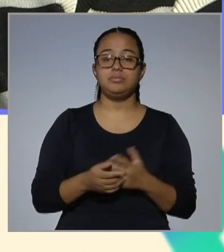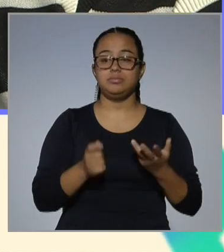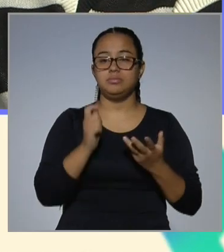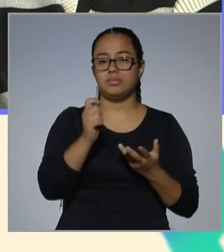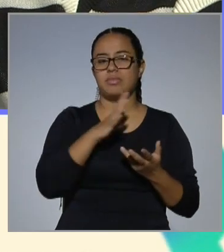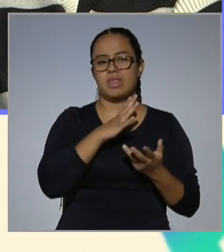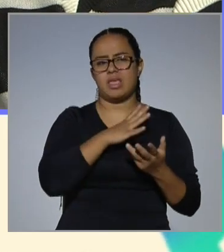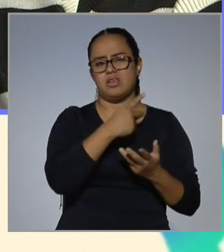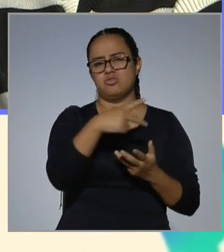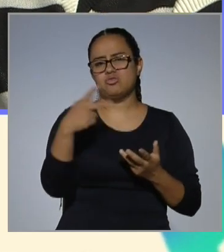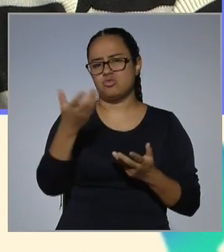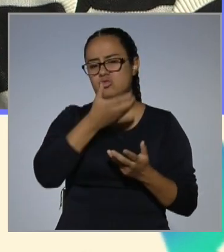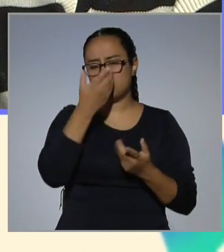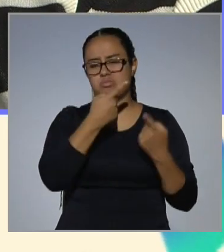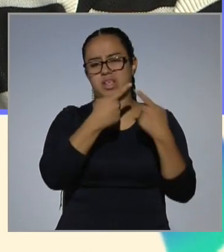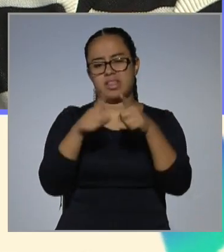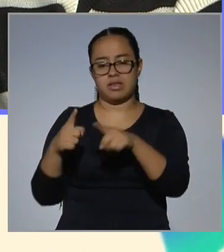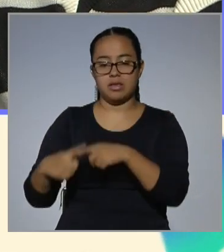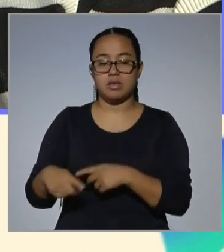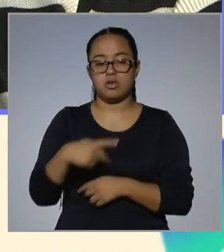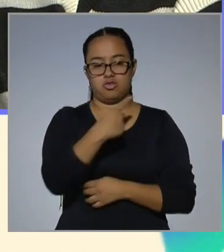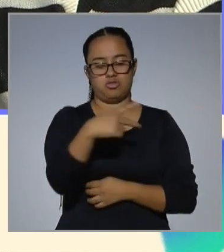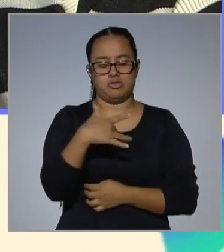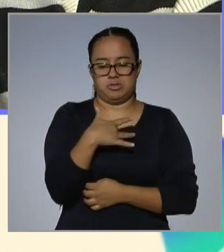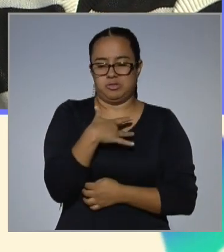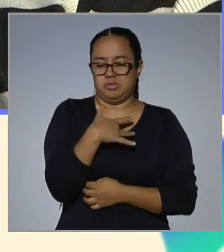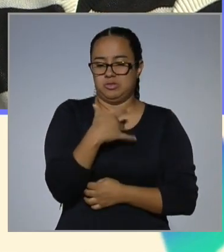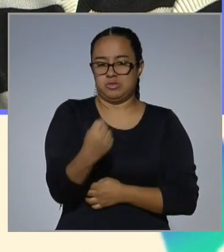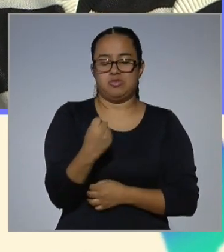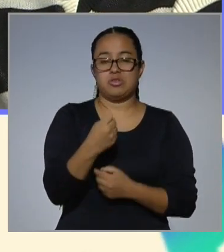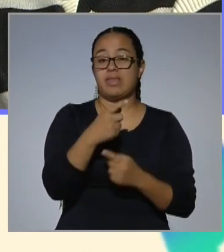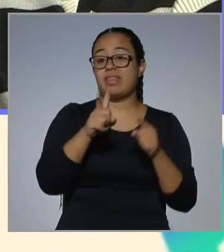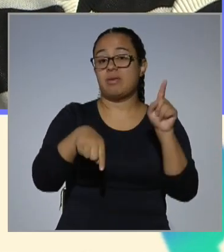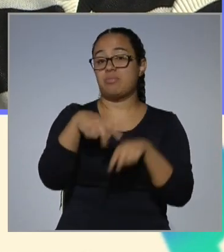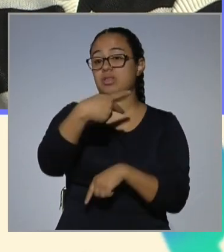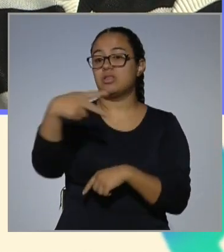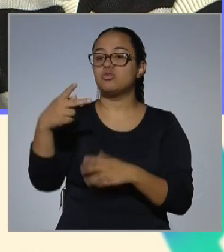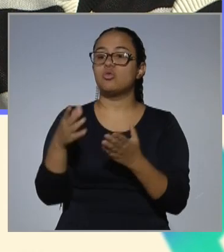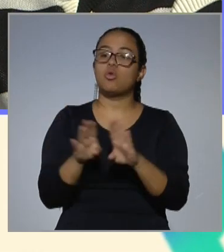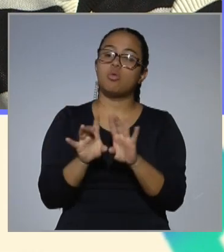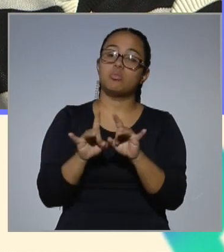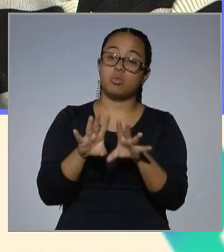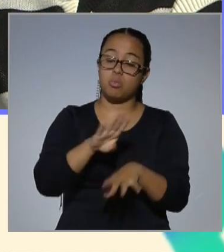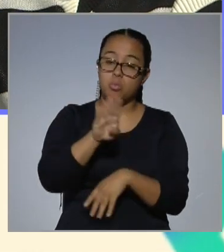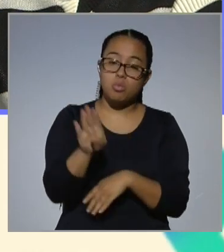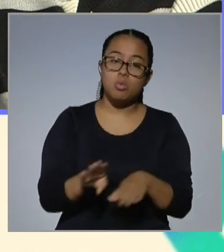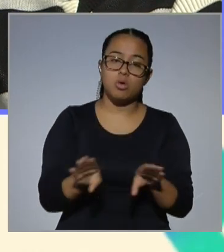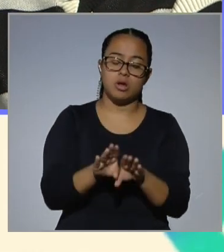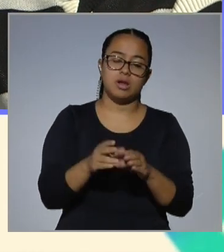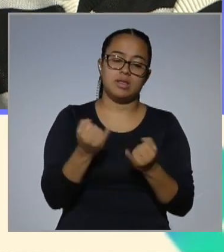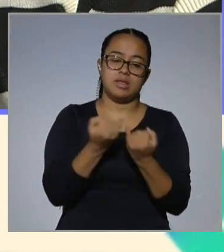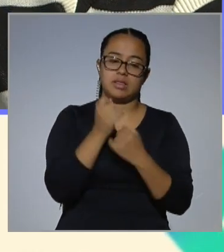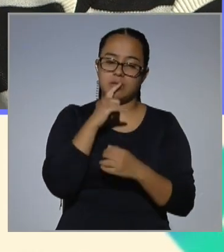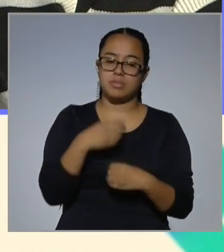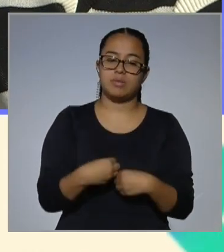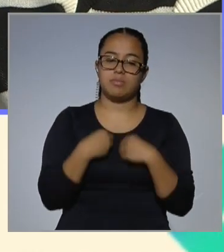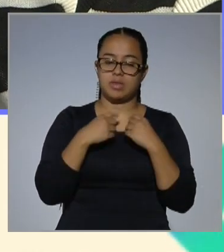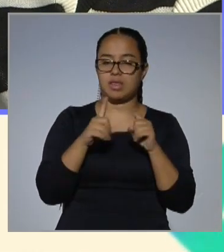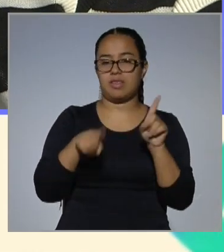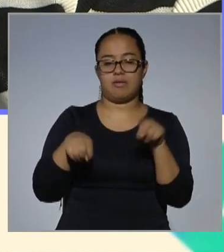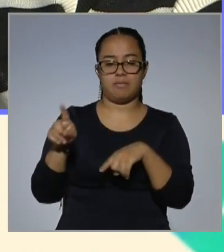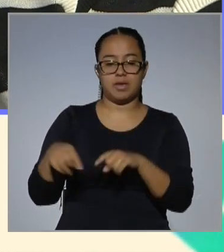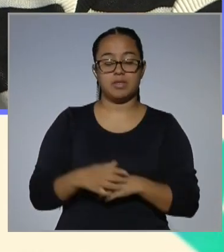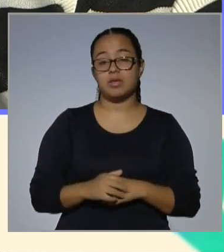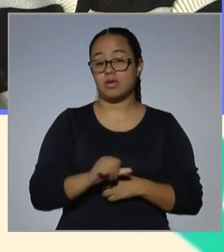de distintas formas y maneras, son duelos muy fuertes que dependen de la circunstancia de muerte y de la vida. Claro.